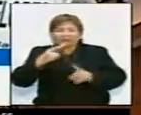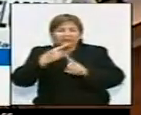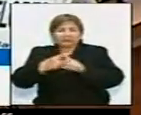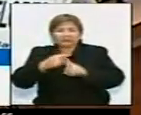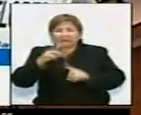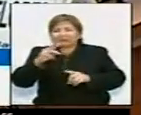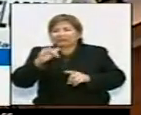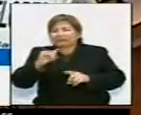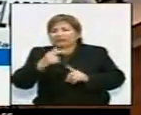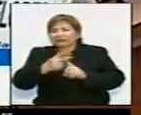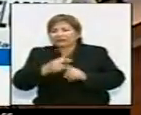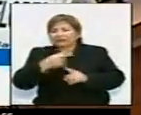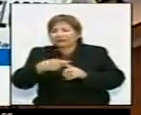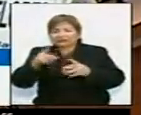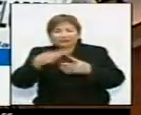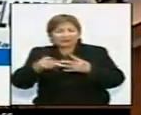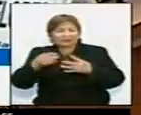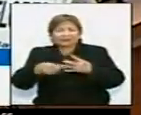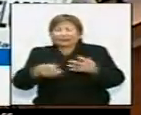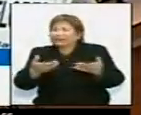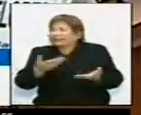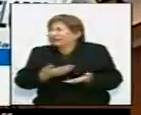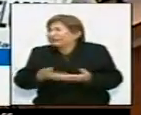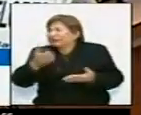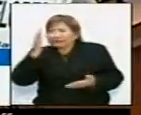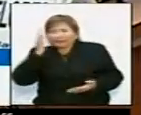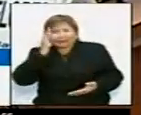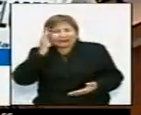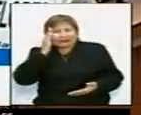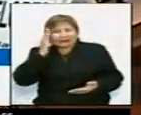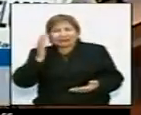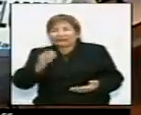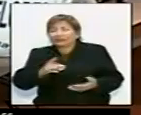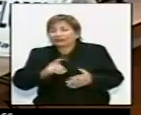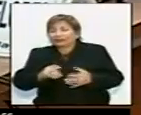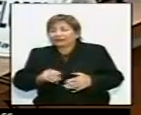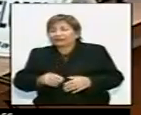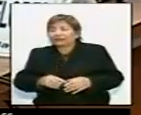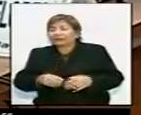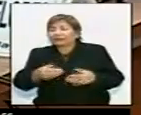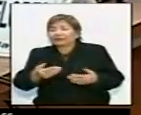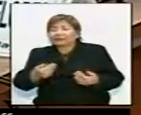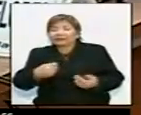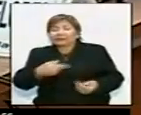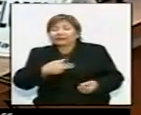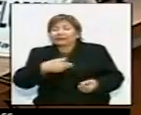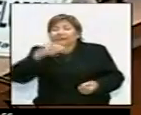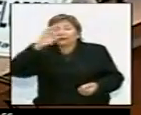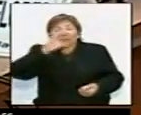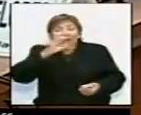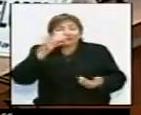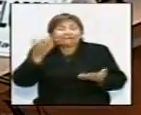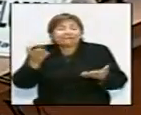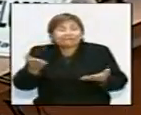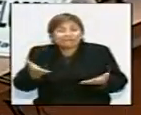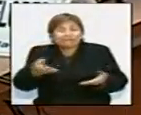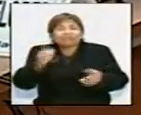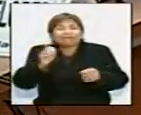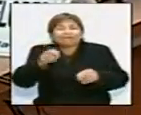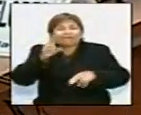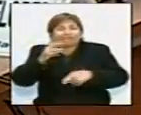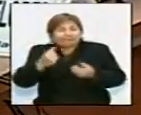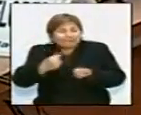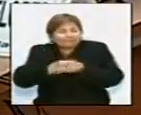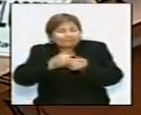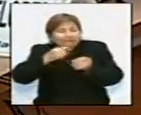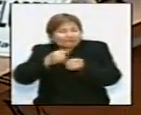de resonancia, en fin? Eso, el diagnóstico ya lo sabemos, presidenta. Lo que nosotros buscamos acá, y sí,